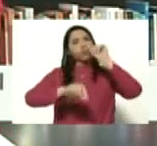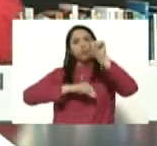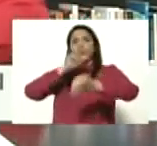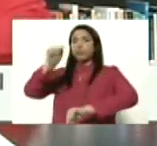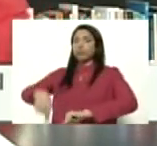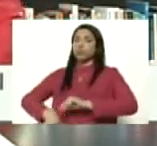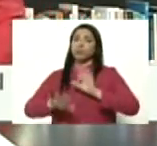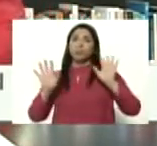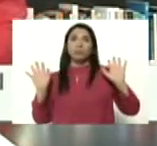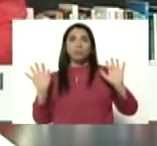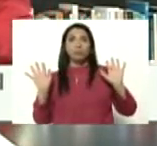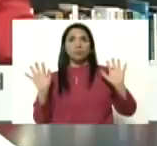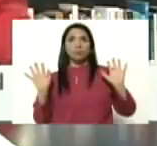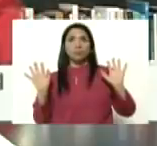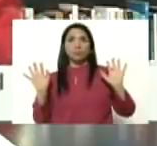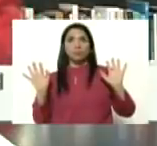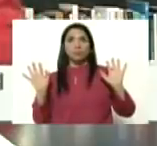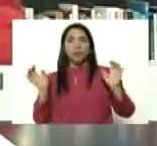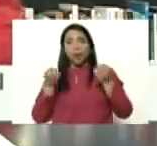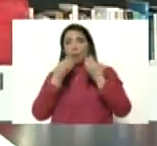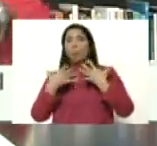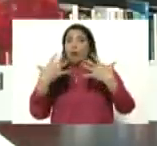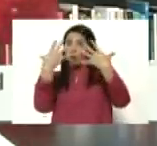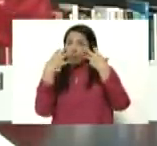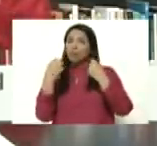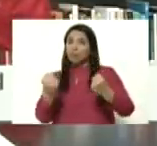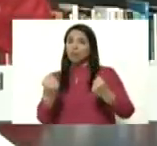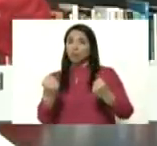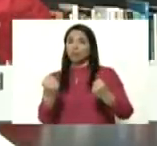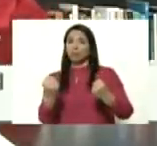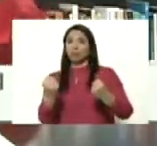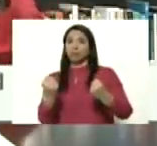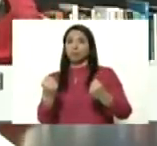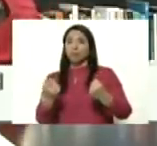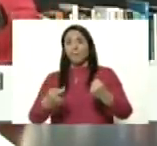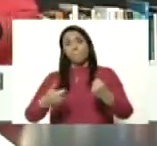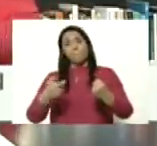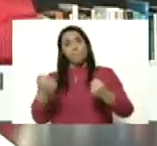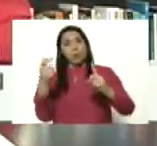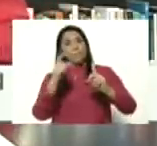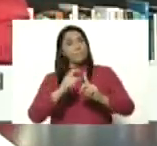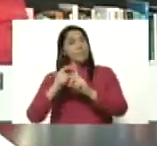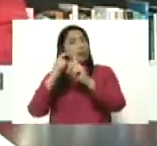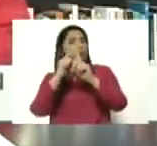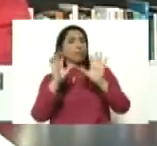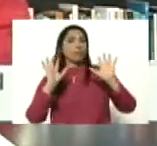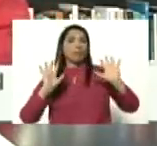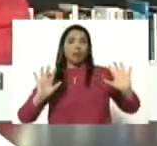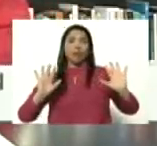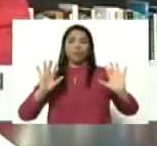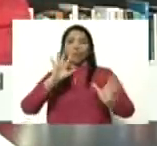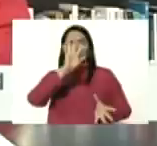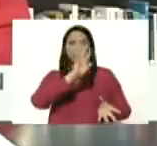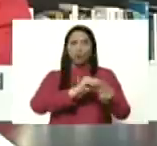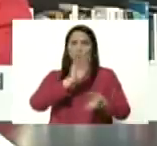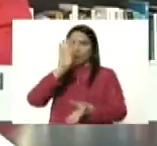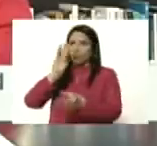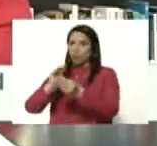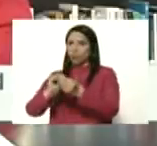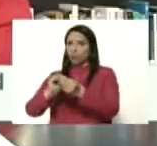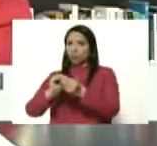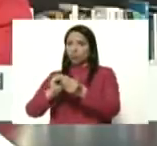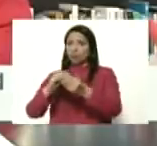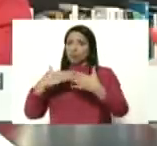misiles. A buen entendedor, pocas palabras. Lo resumo: